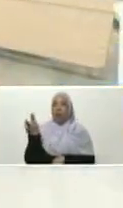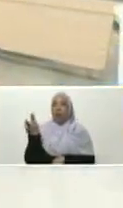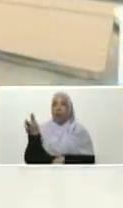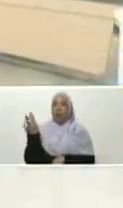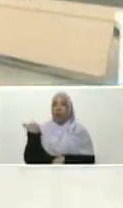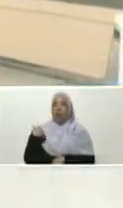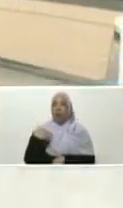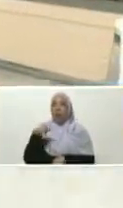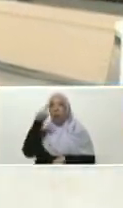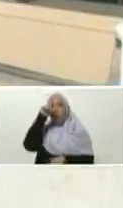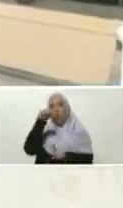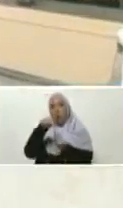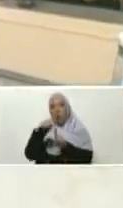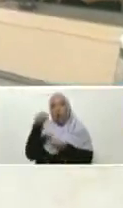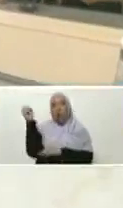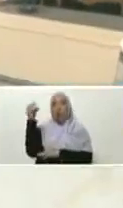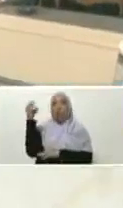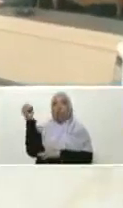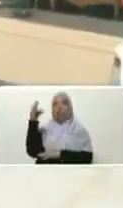con motivo de la cumbre